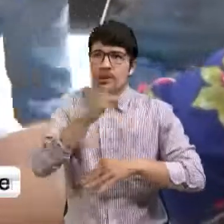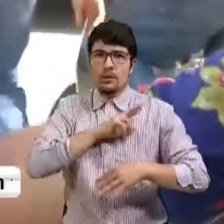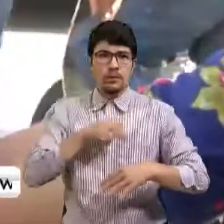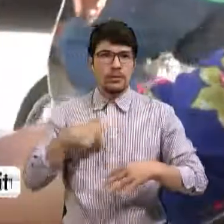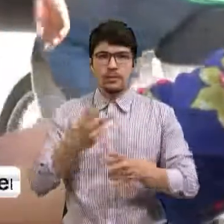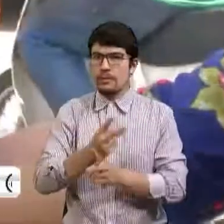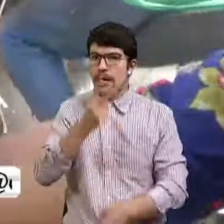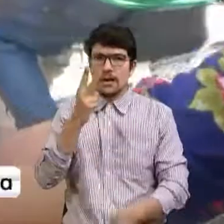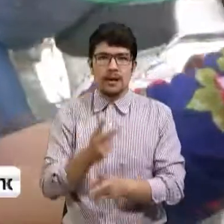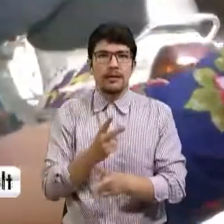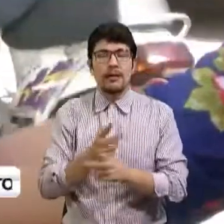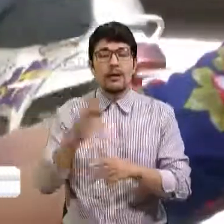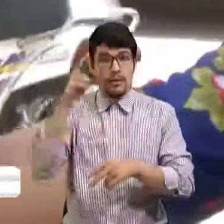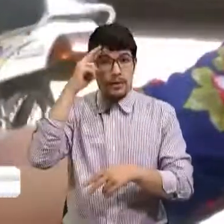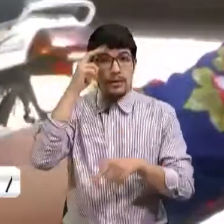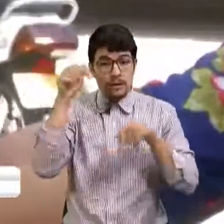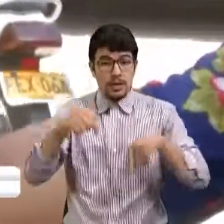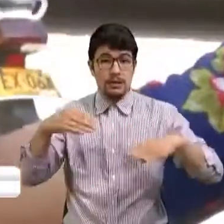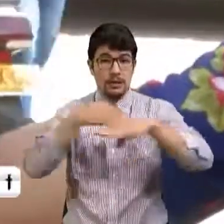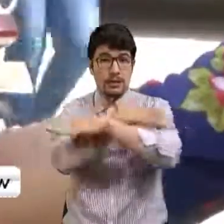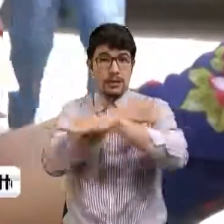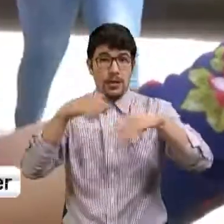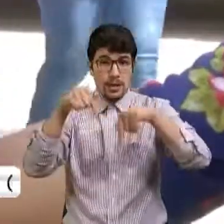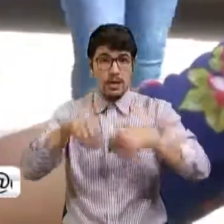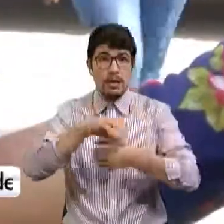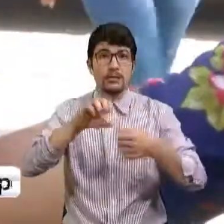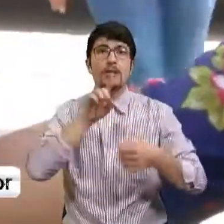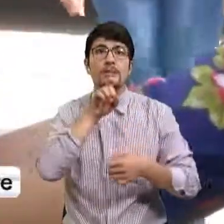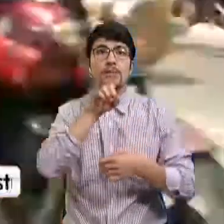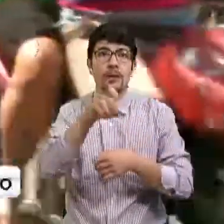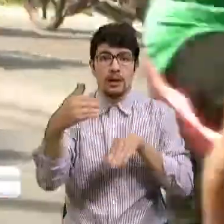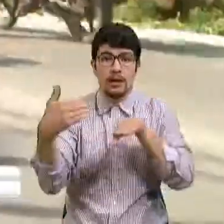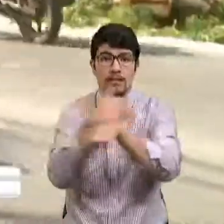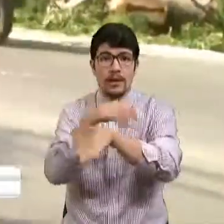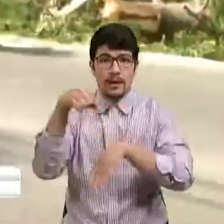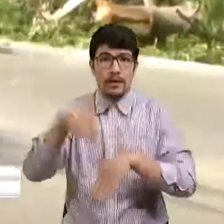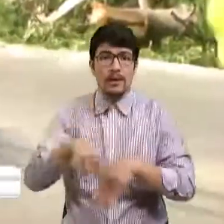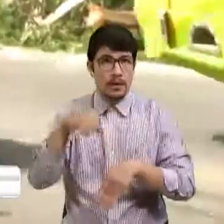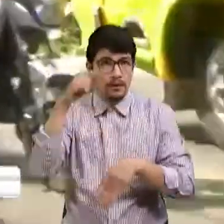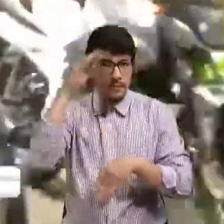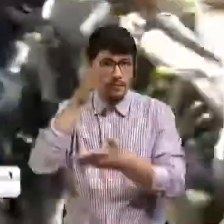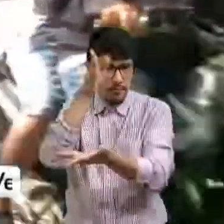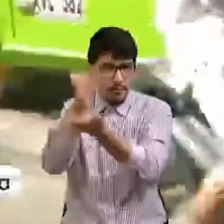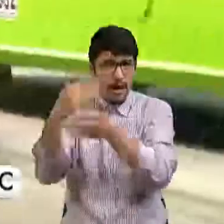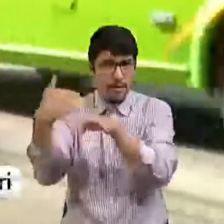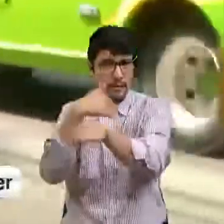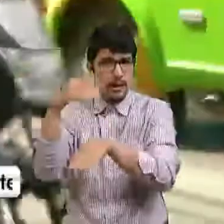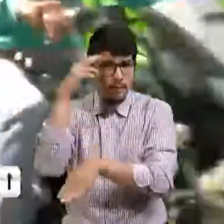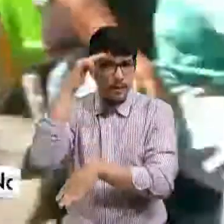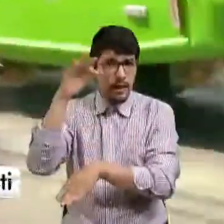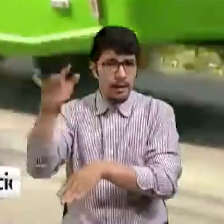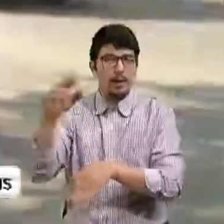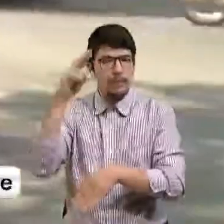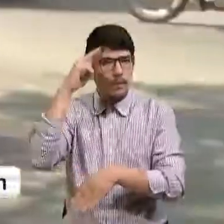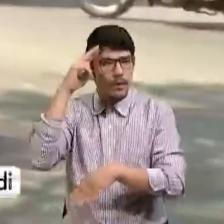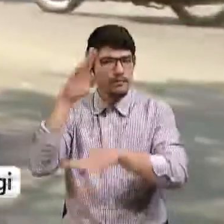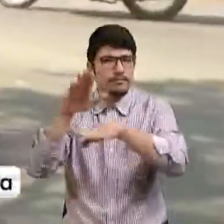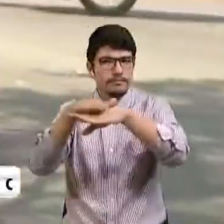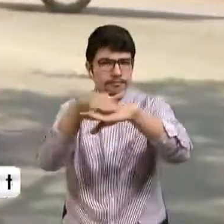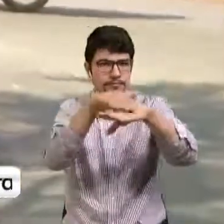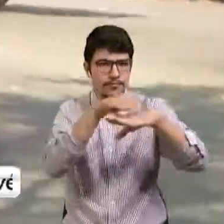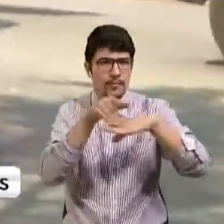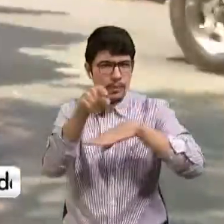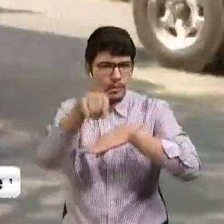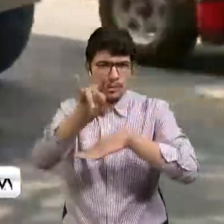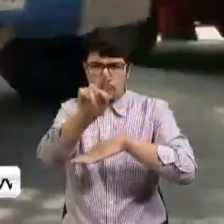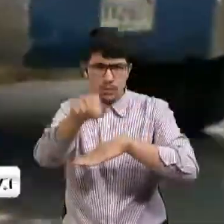y esta es una de las vías más transitadas aquí en bucaramanga la vía a la costa de igual manera se envía un mensaje para que sectores que también presenten